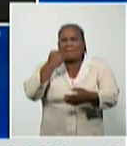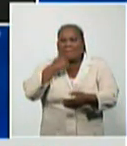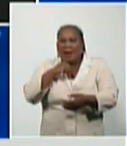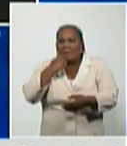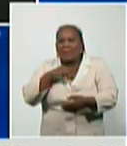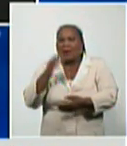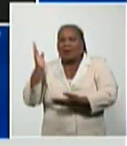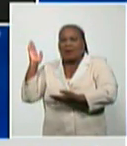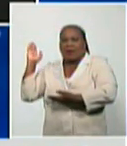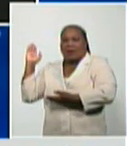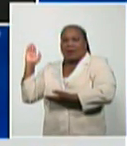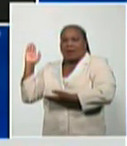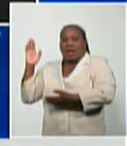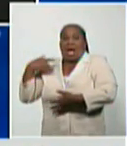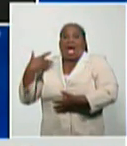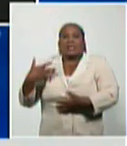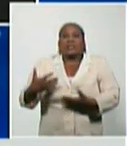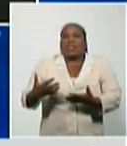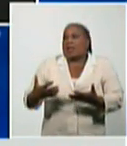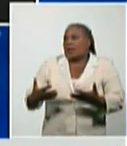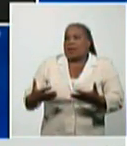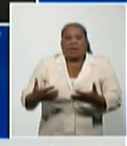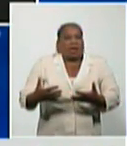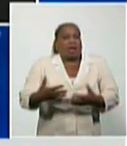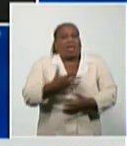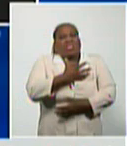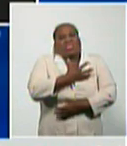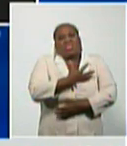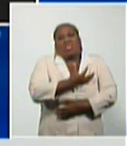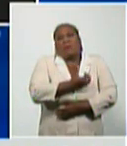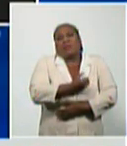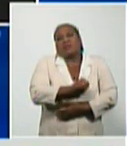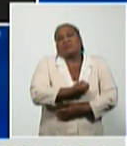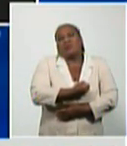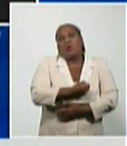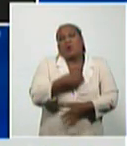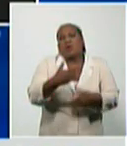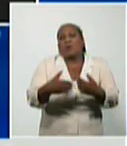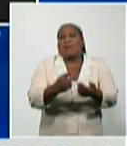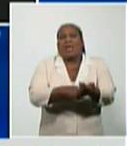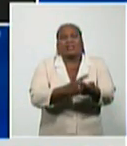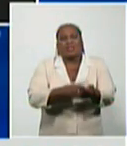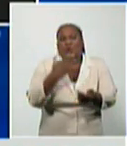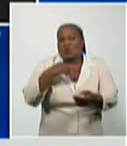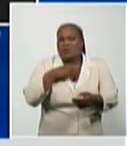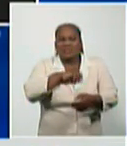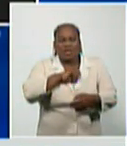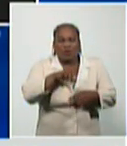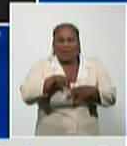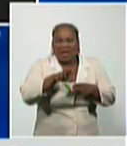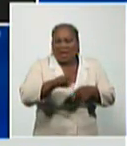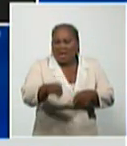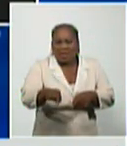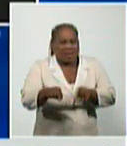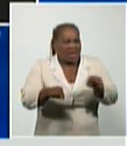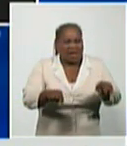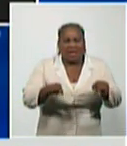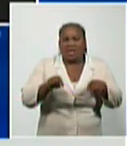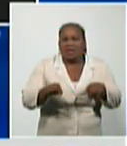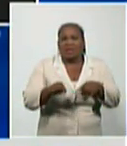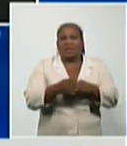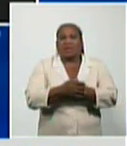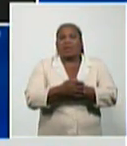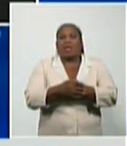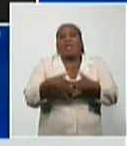la ansiedad, la depresión y los trastornos de adaptación. La astenia, o sea, el